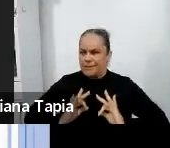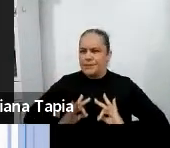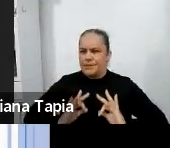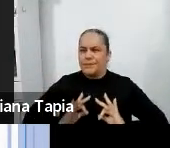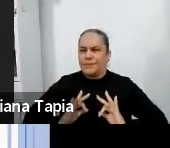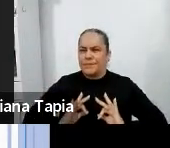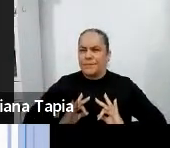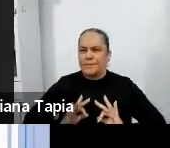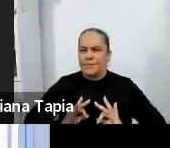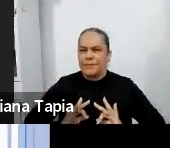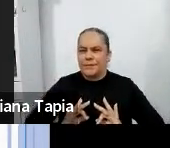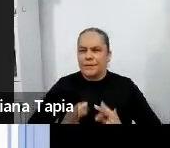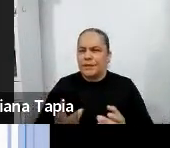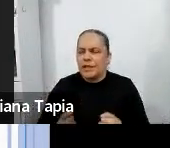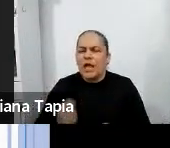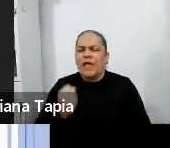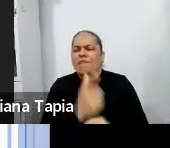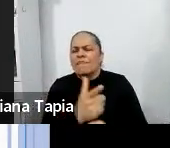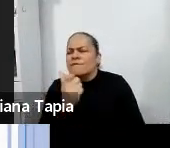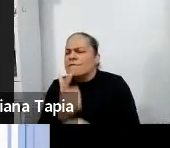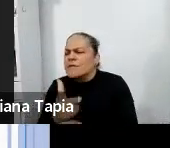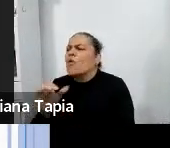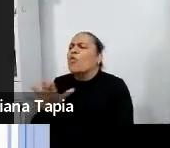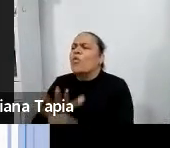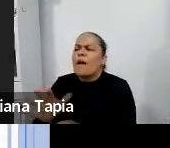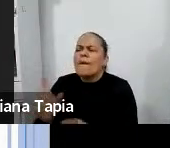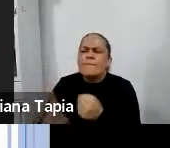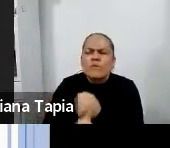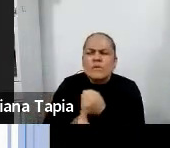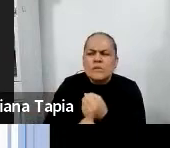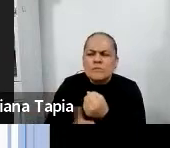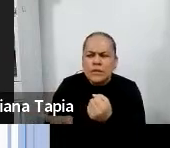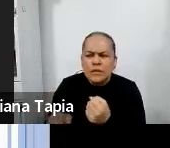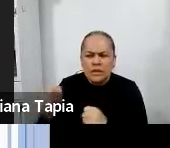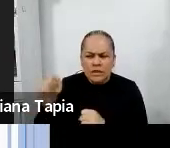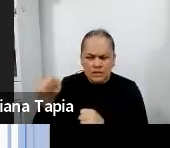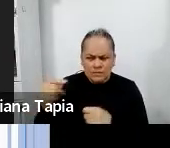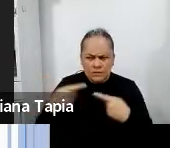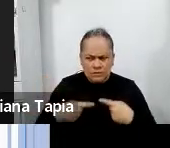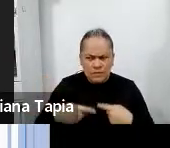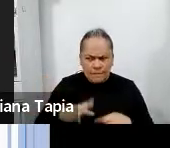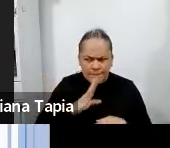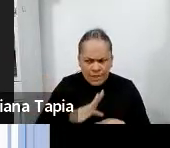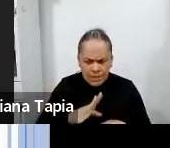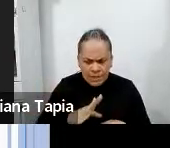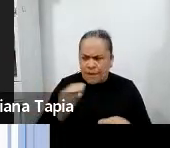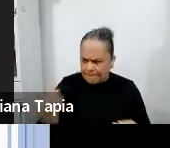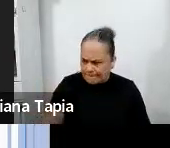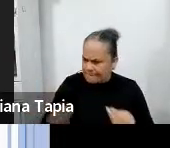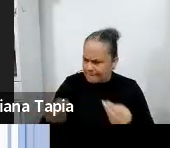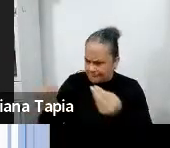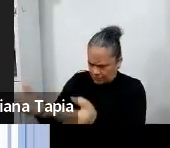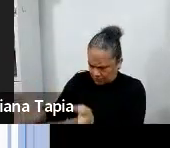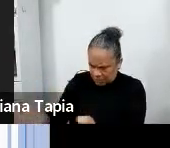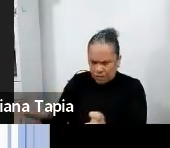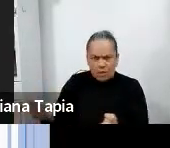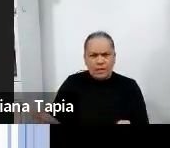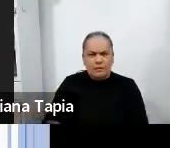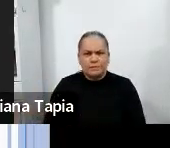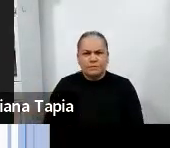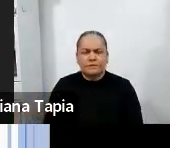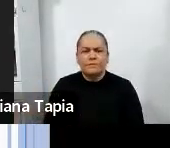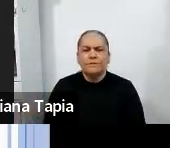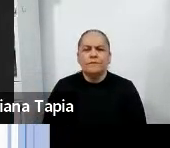detección e identificación de lo que está pasando con el paciente y con ello, les decía, no cerrar este ciclo